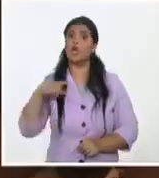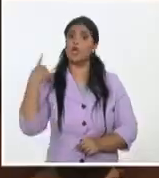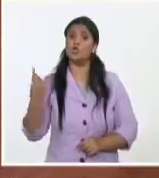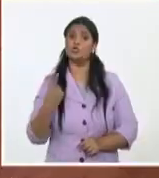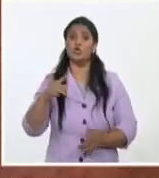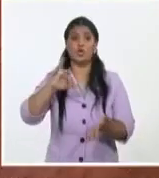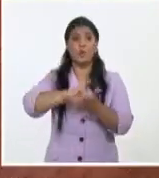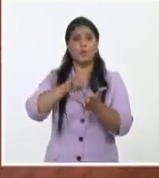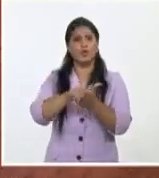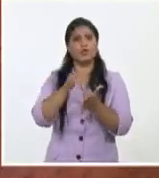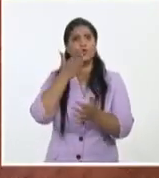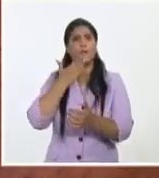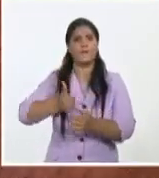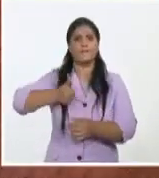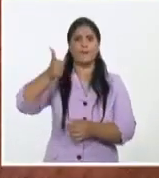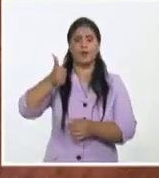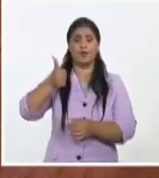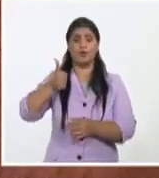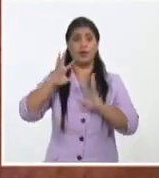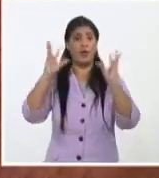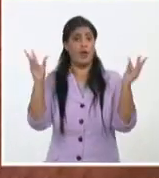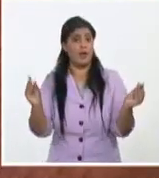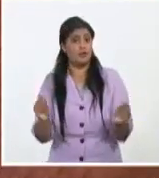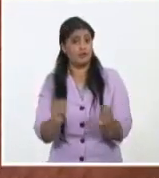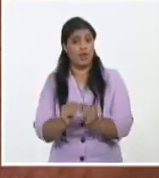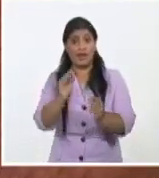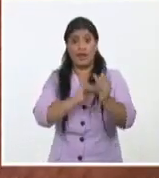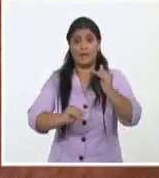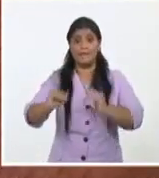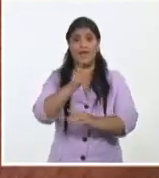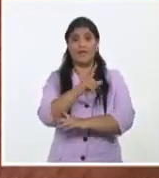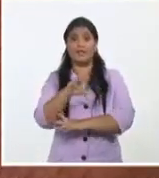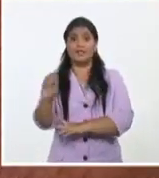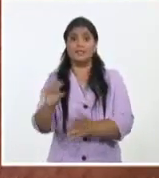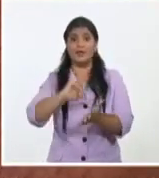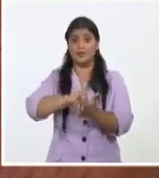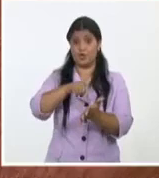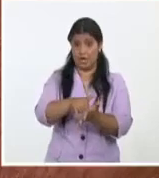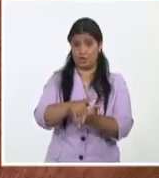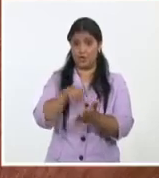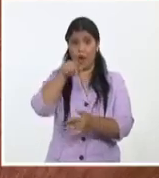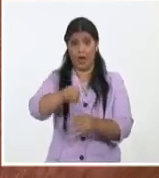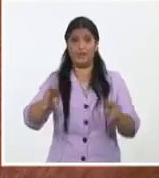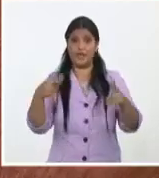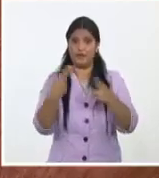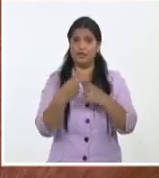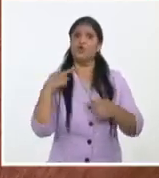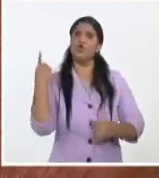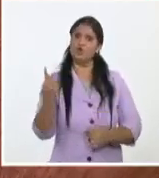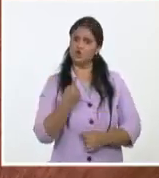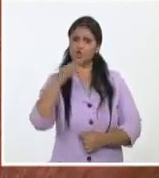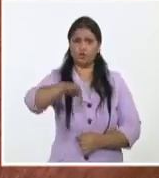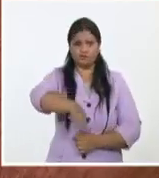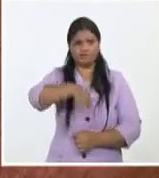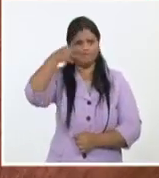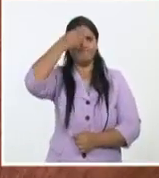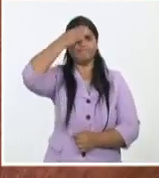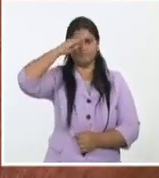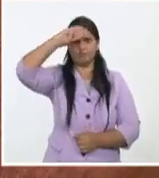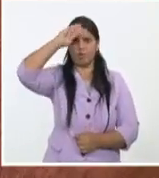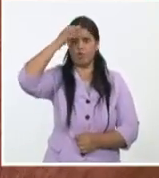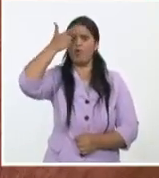seleccionados entre más de 100 proyectos que han competido, el nuestro ha sido seleccionado y sin embargo no